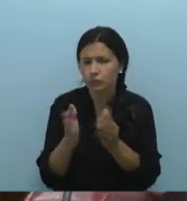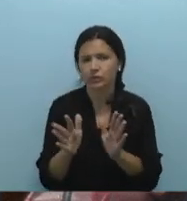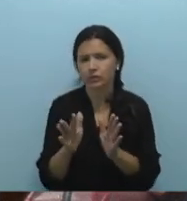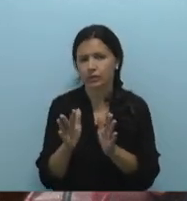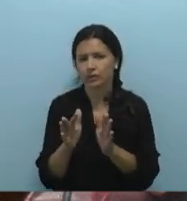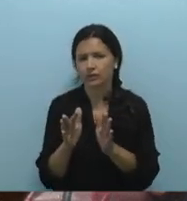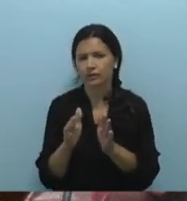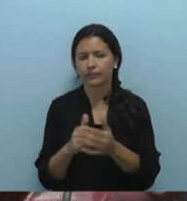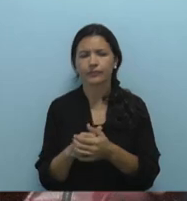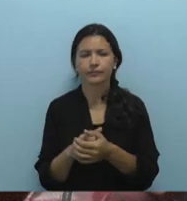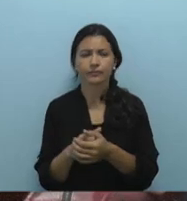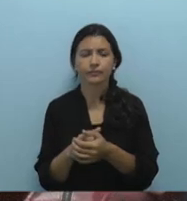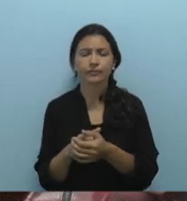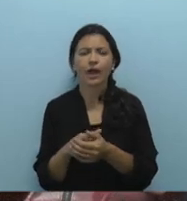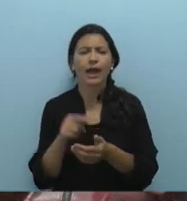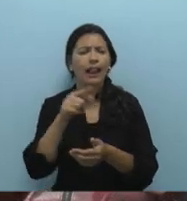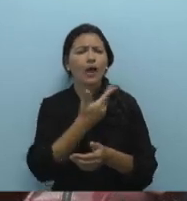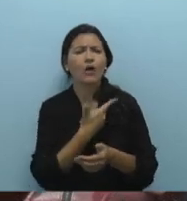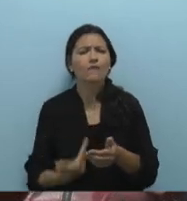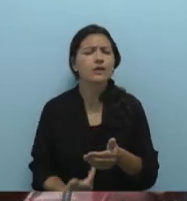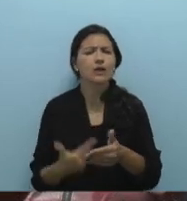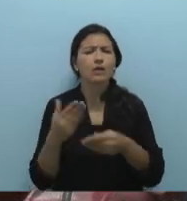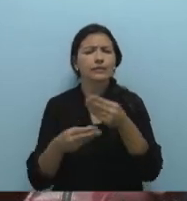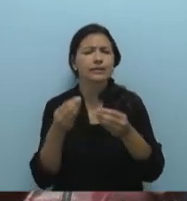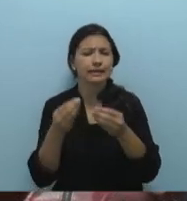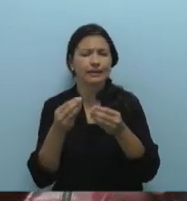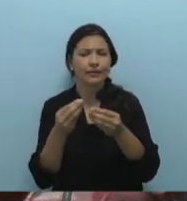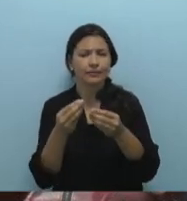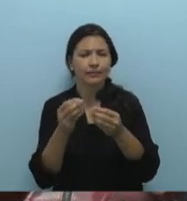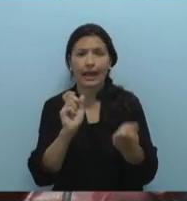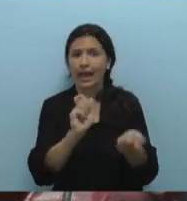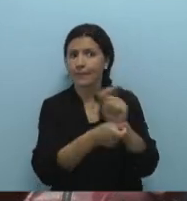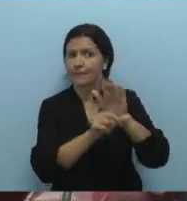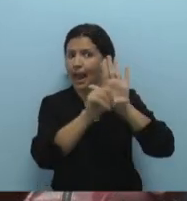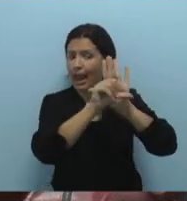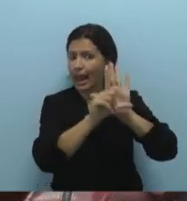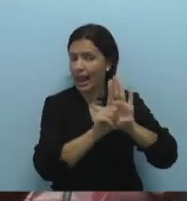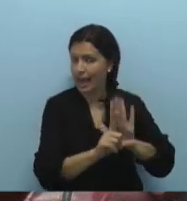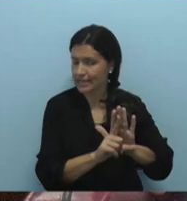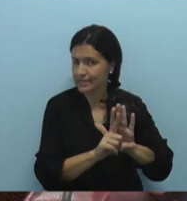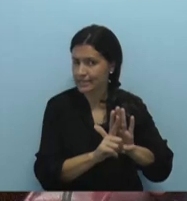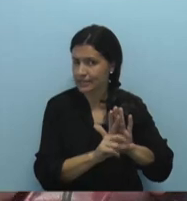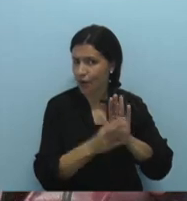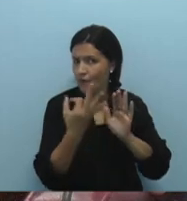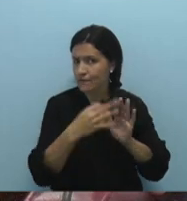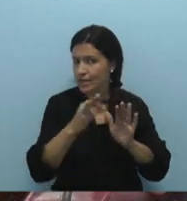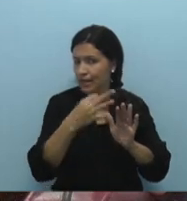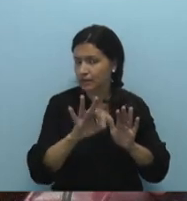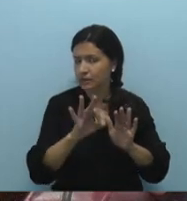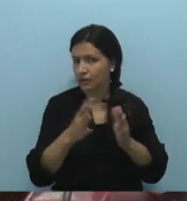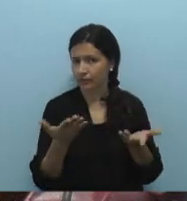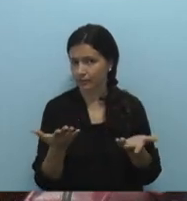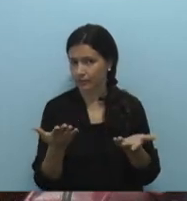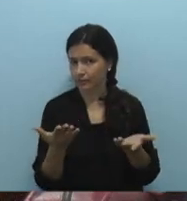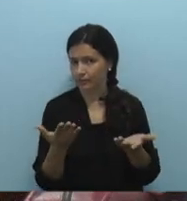esos procedimientos, lo que debería hacer este gobierno o cualquier otro es pedir modificar esas leyes en el Congreso. Si no, lo que estamos discutiendo es